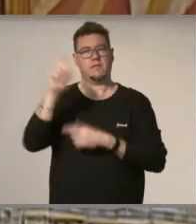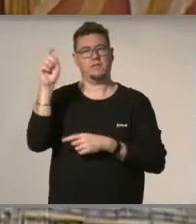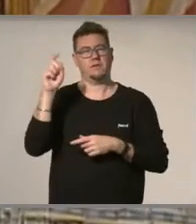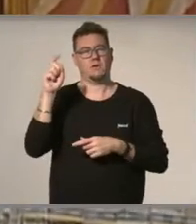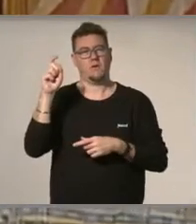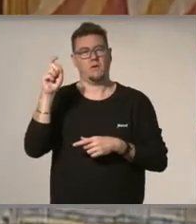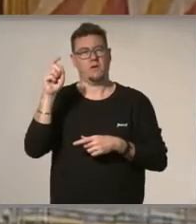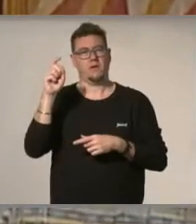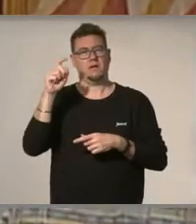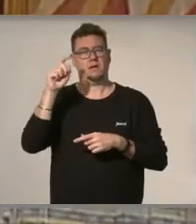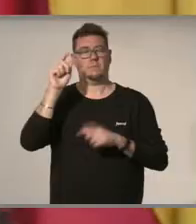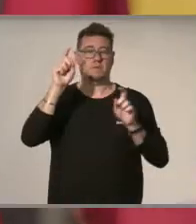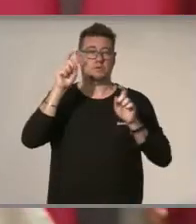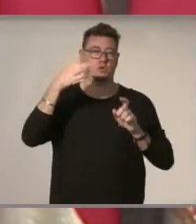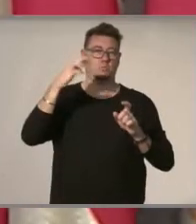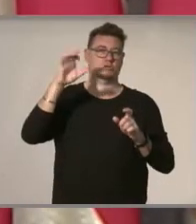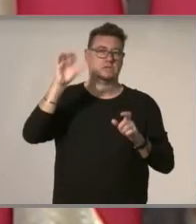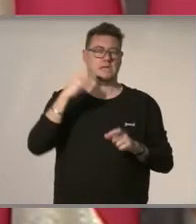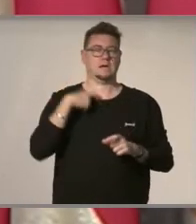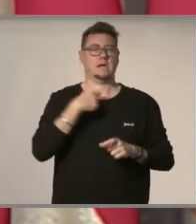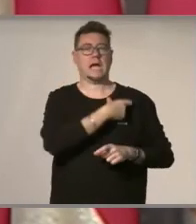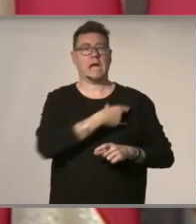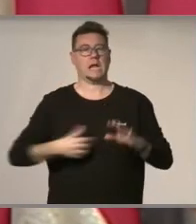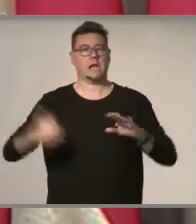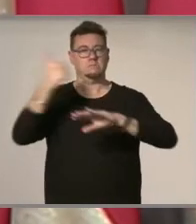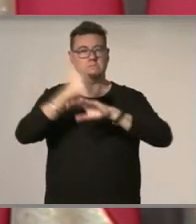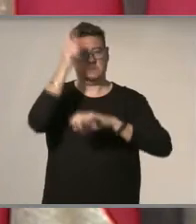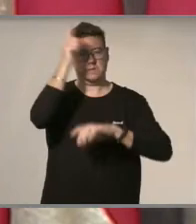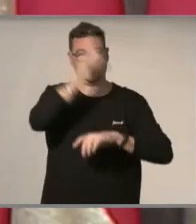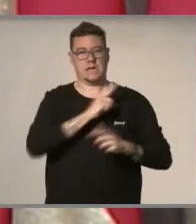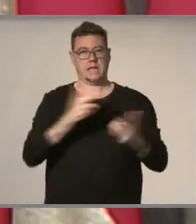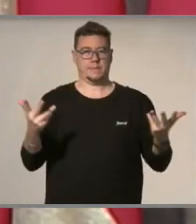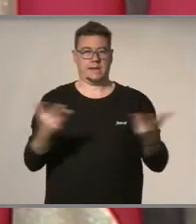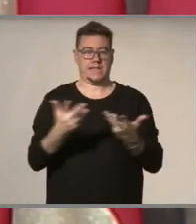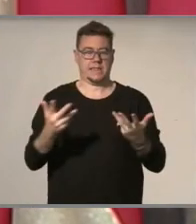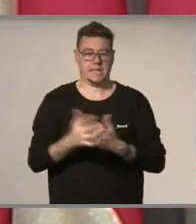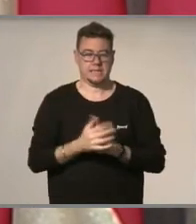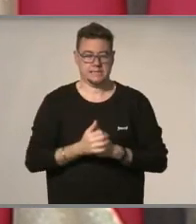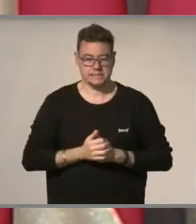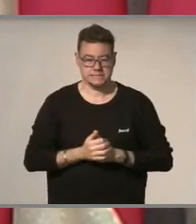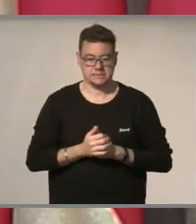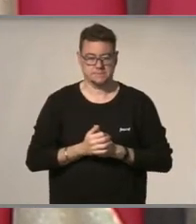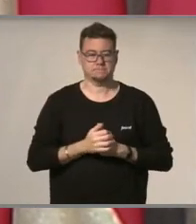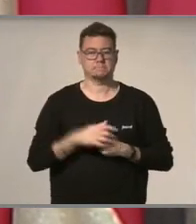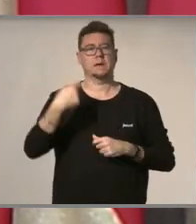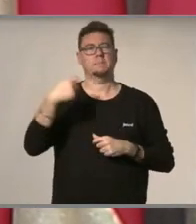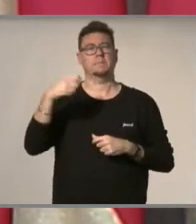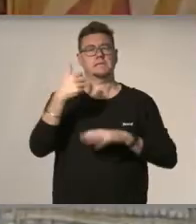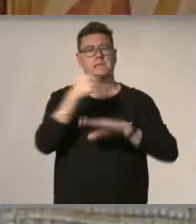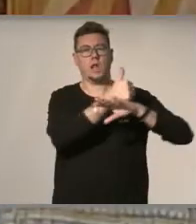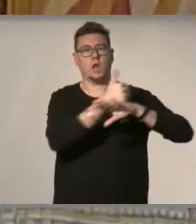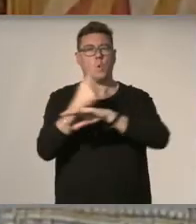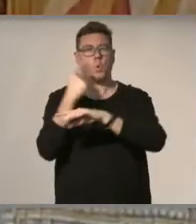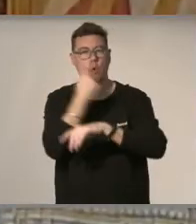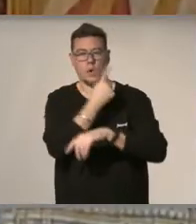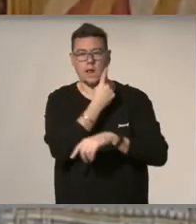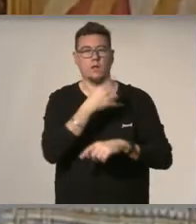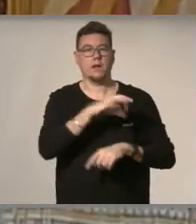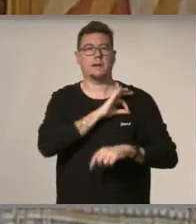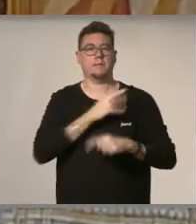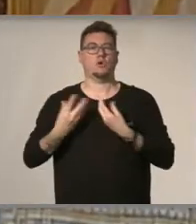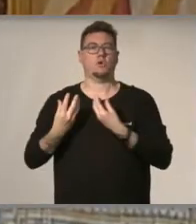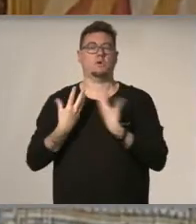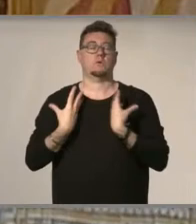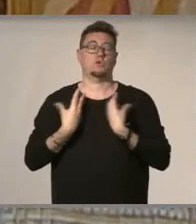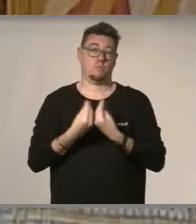Manuel Broseta, general jefe de la Unidad Militar de Emergencias, presidente del jurado del Premio Convivencia y